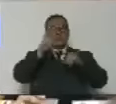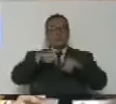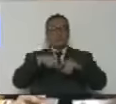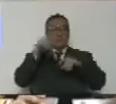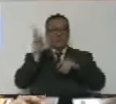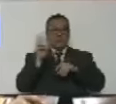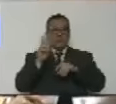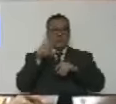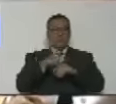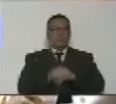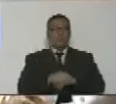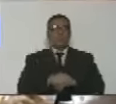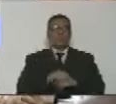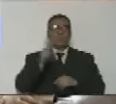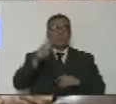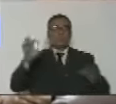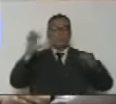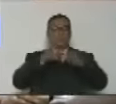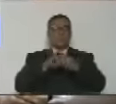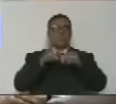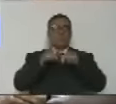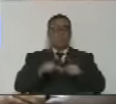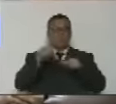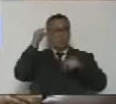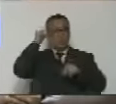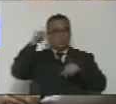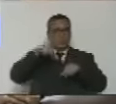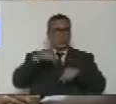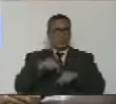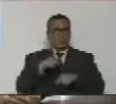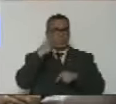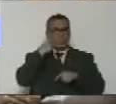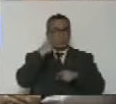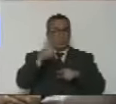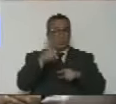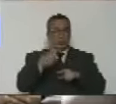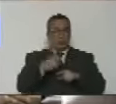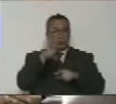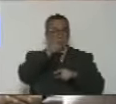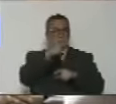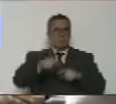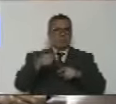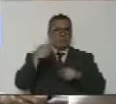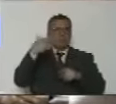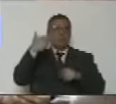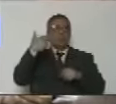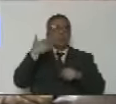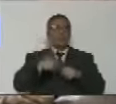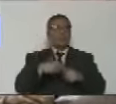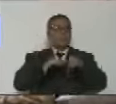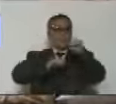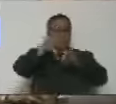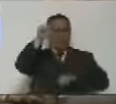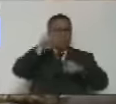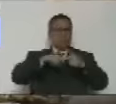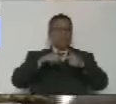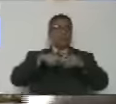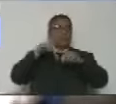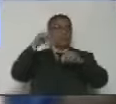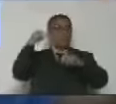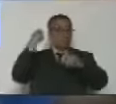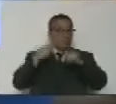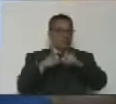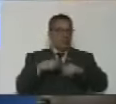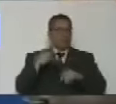occidente venezolano. Y esa vinculación se mantiene hasta el día de hoy. Lo vemos en las poblaciones de Maracaibo, lo vemos en San Cristóbal, lo vemos en Apure, lo